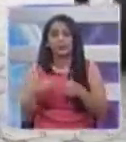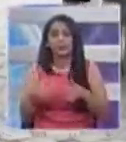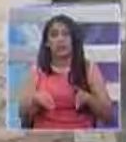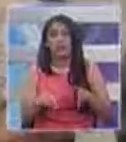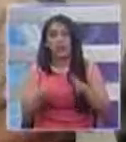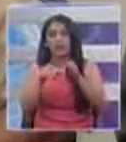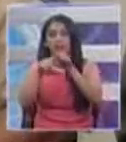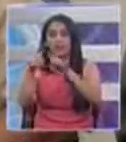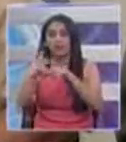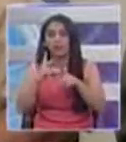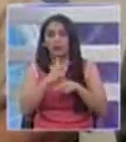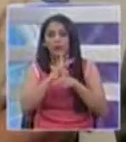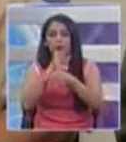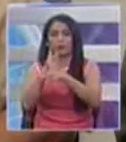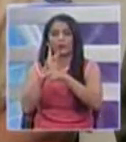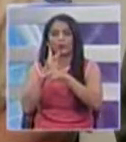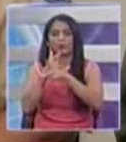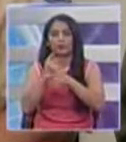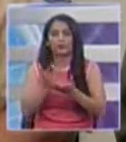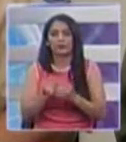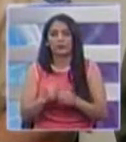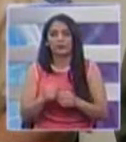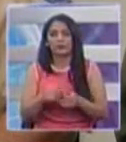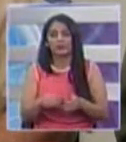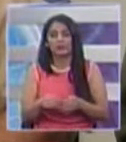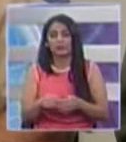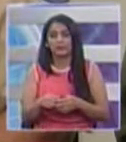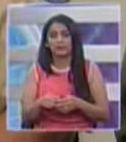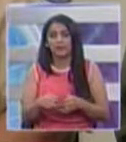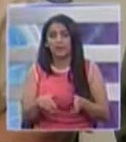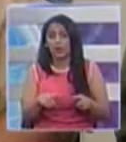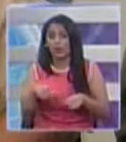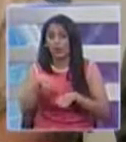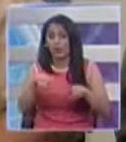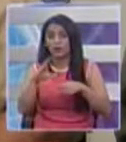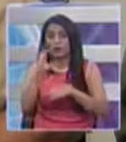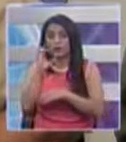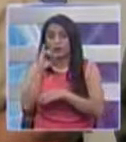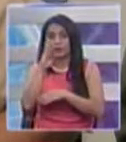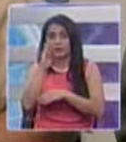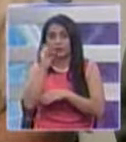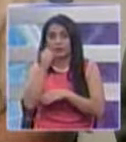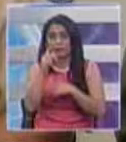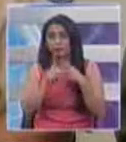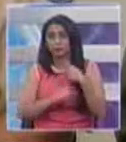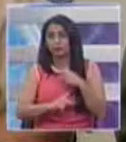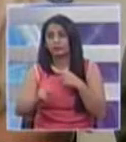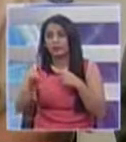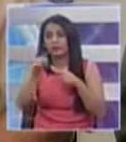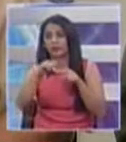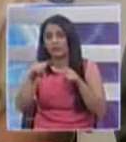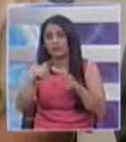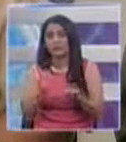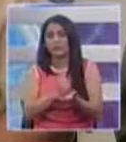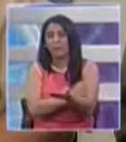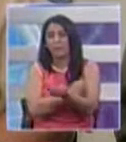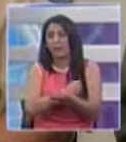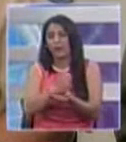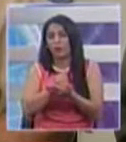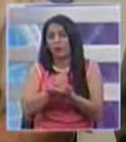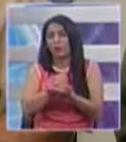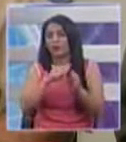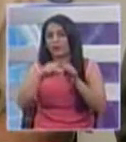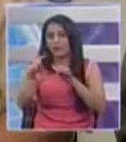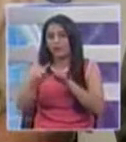y carreteras. Va a ser en el tema de Ceibos, desde el kilómetro 12 hasta el kilómetro 24. Pascuales, desde el distribuidor del tráfico de